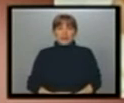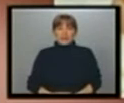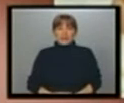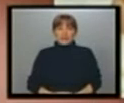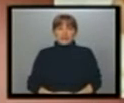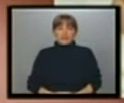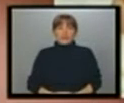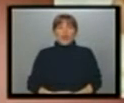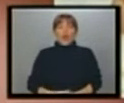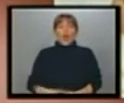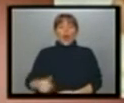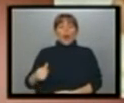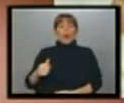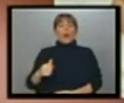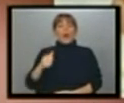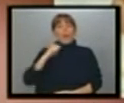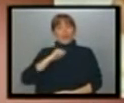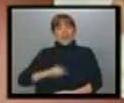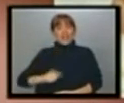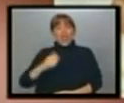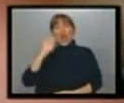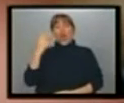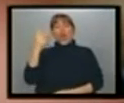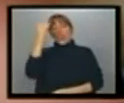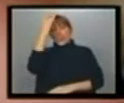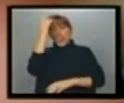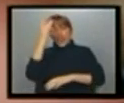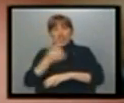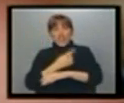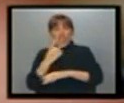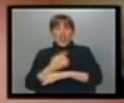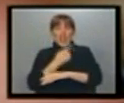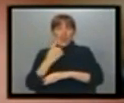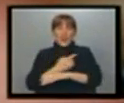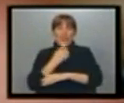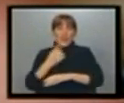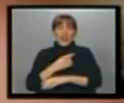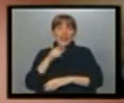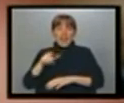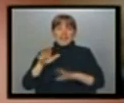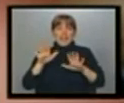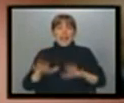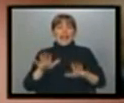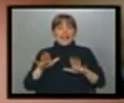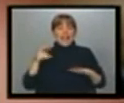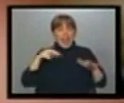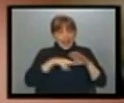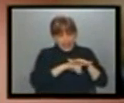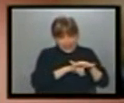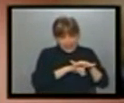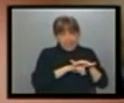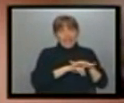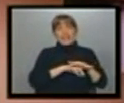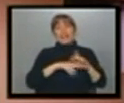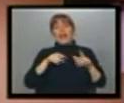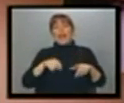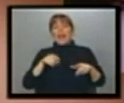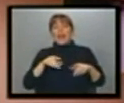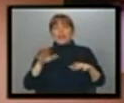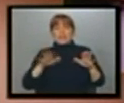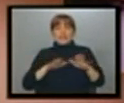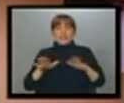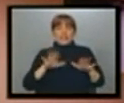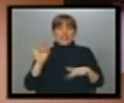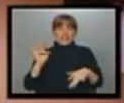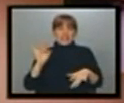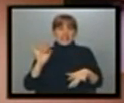La operación duró más de 12 horas, terminó cerca de las 9 de la noche, quedaron internadas en terapia intensiva y las primeras horas serán críticas. Hay que esperar,